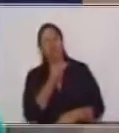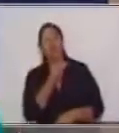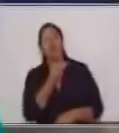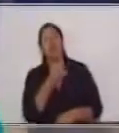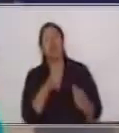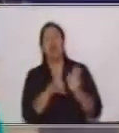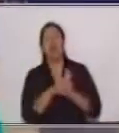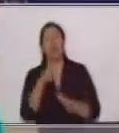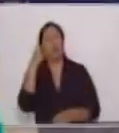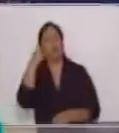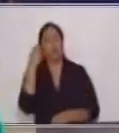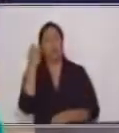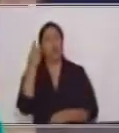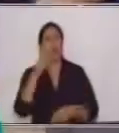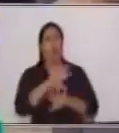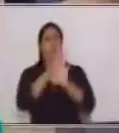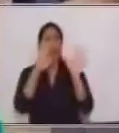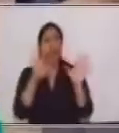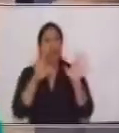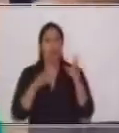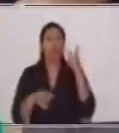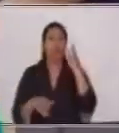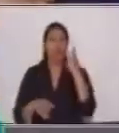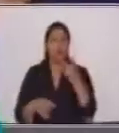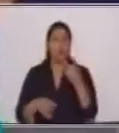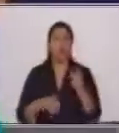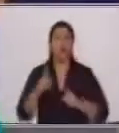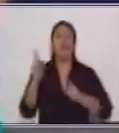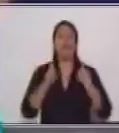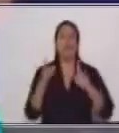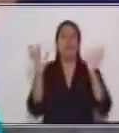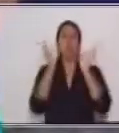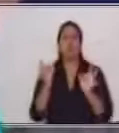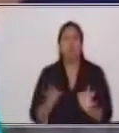definidas sus partes, la estructura.